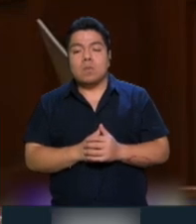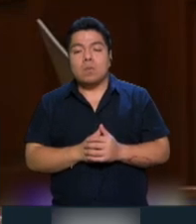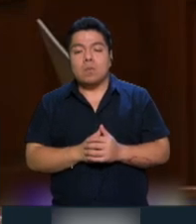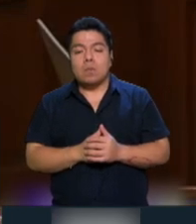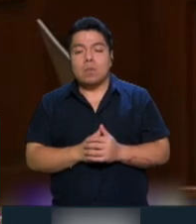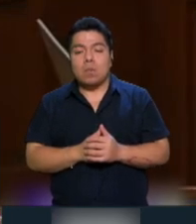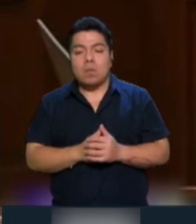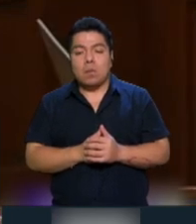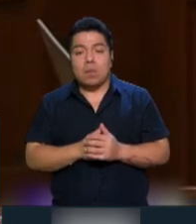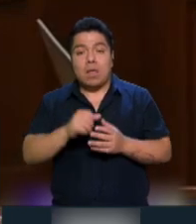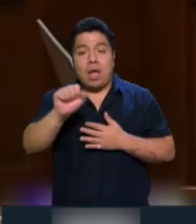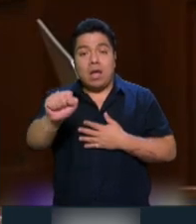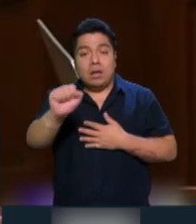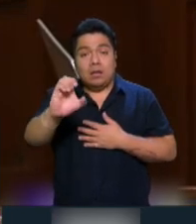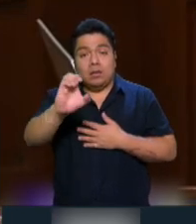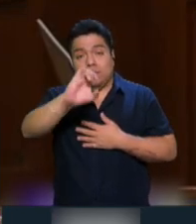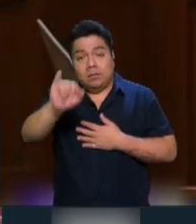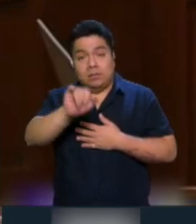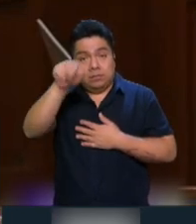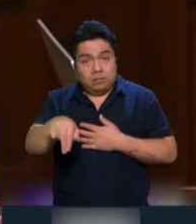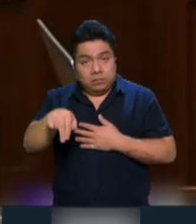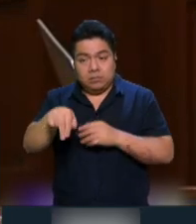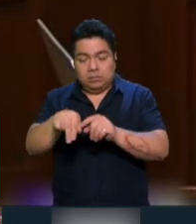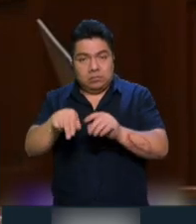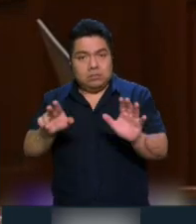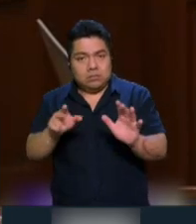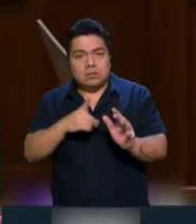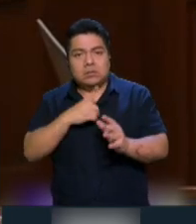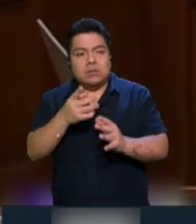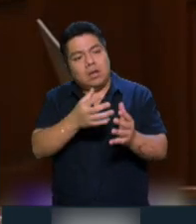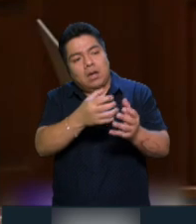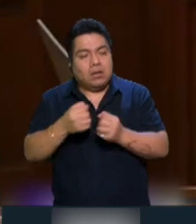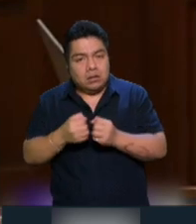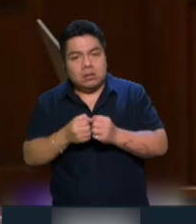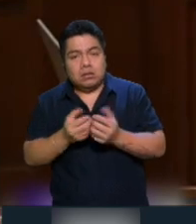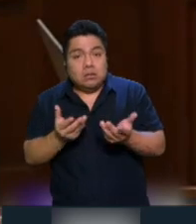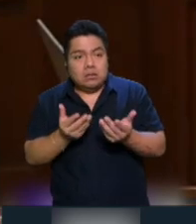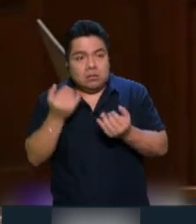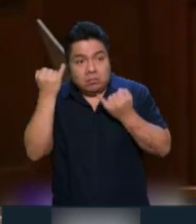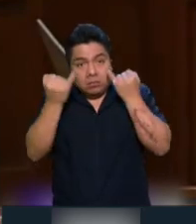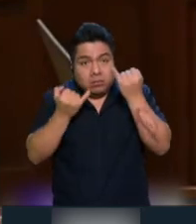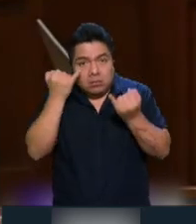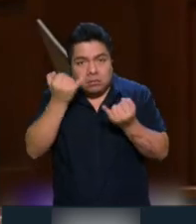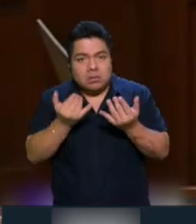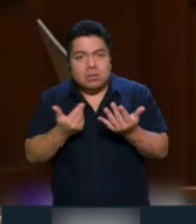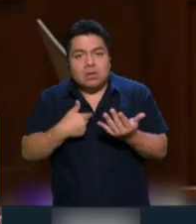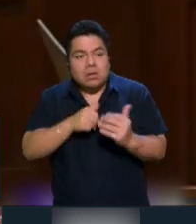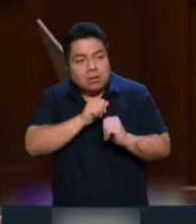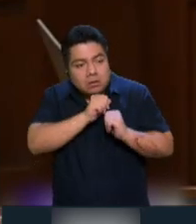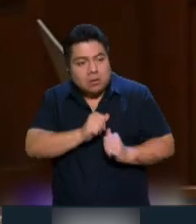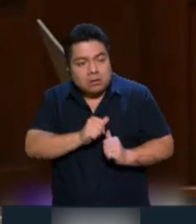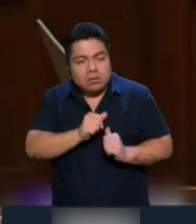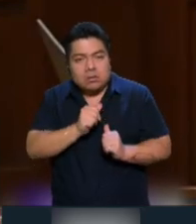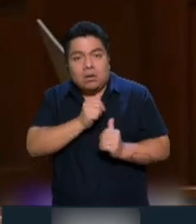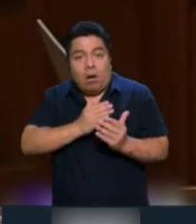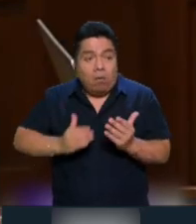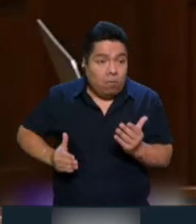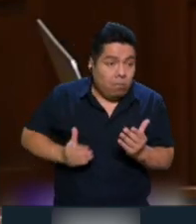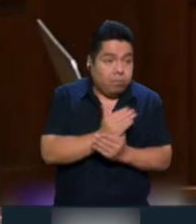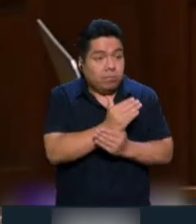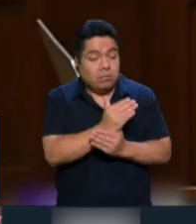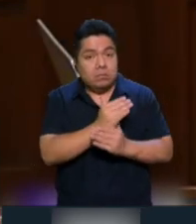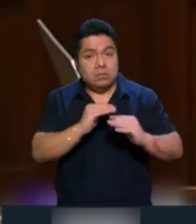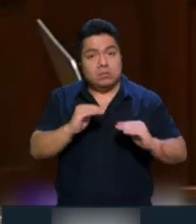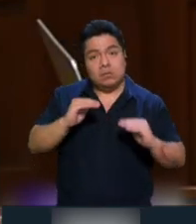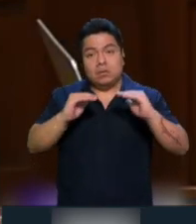Si la Suprema Corte se arrogara atribuciones que no tiene, violaría el principio de